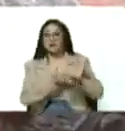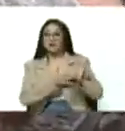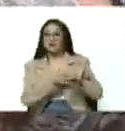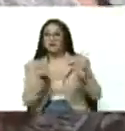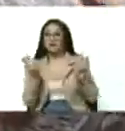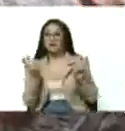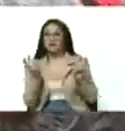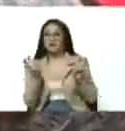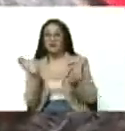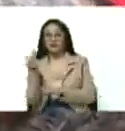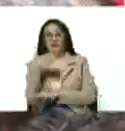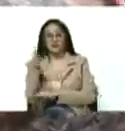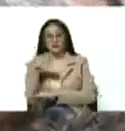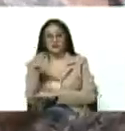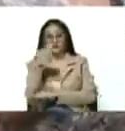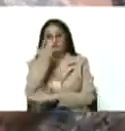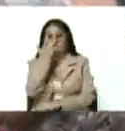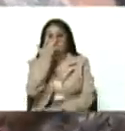Esta bandera.